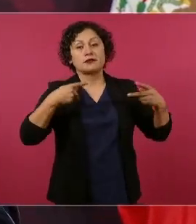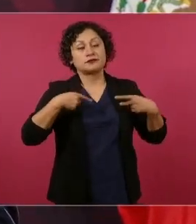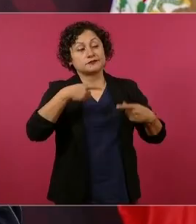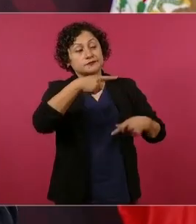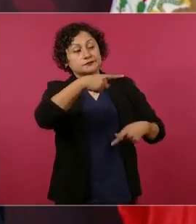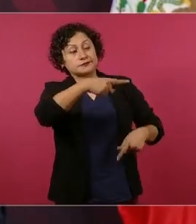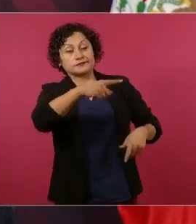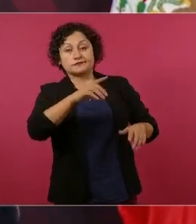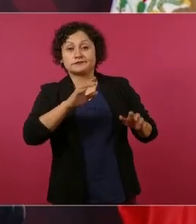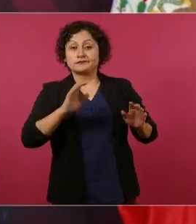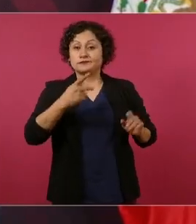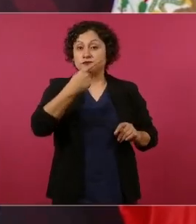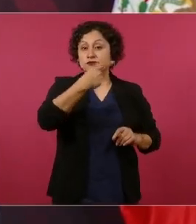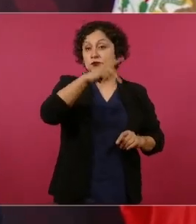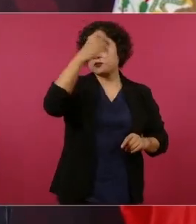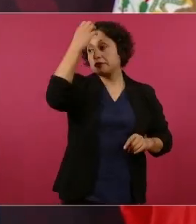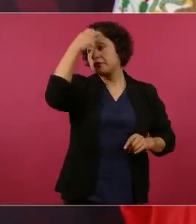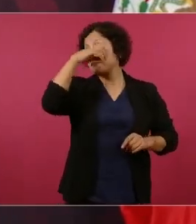ya no